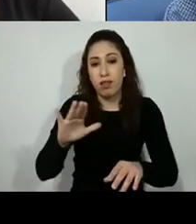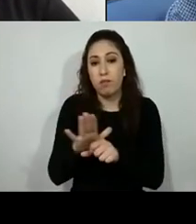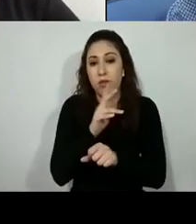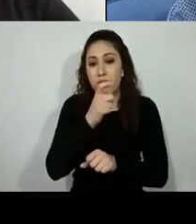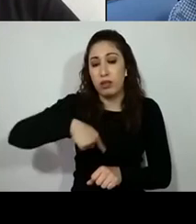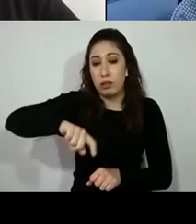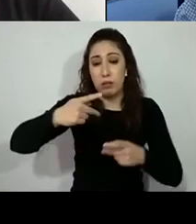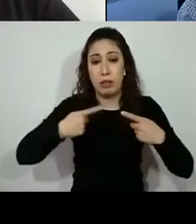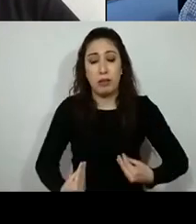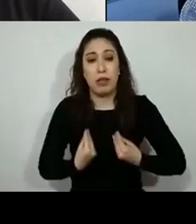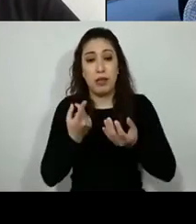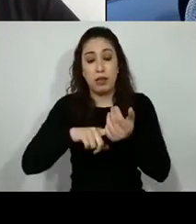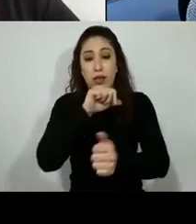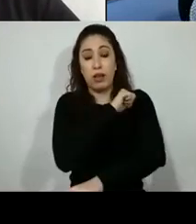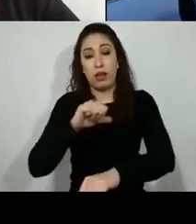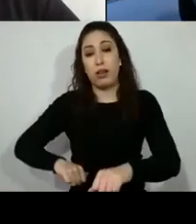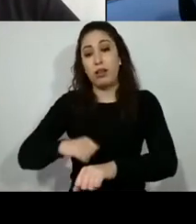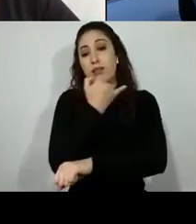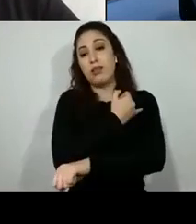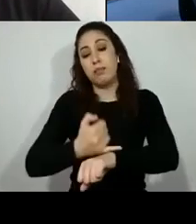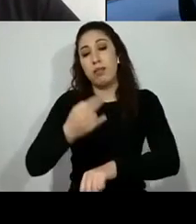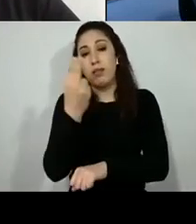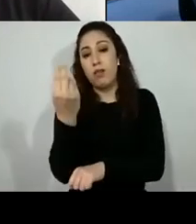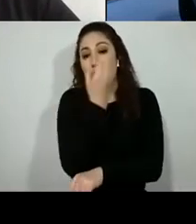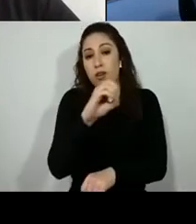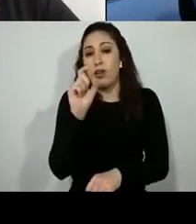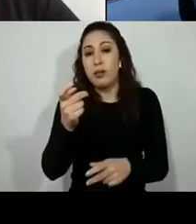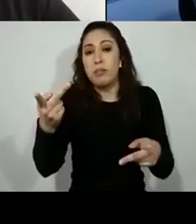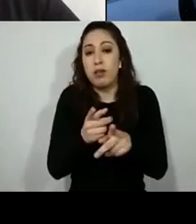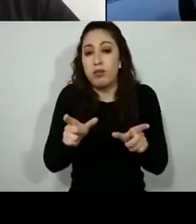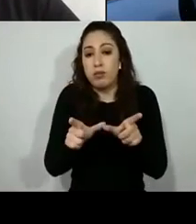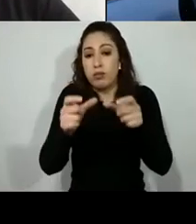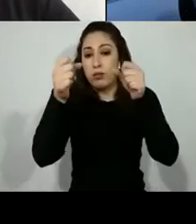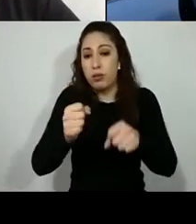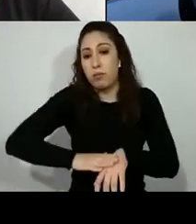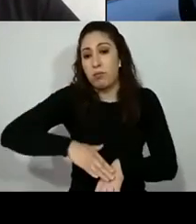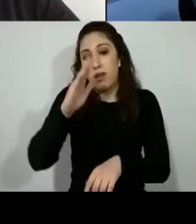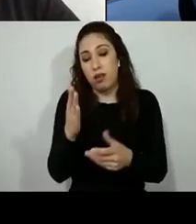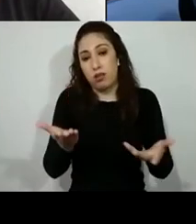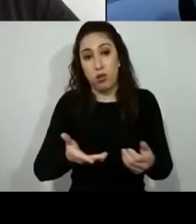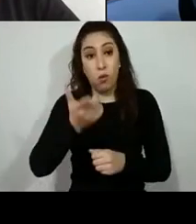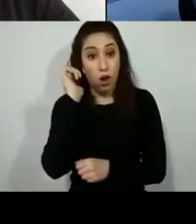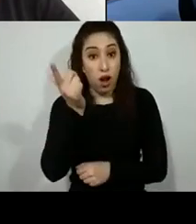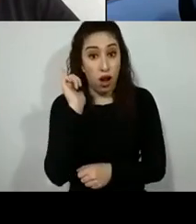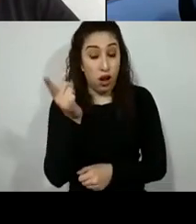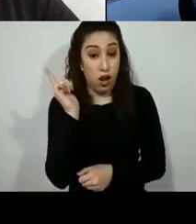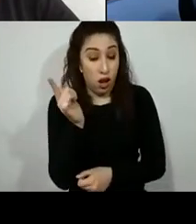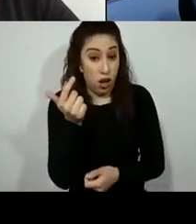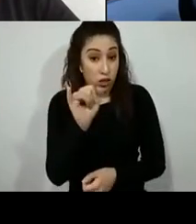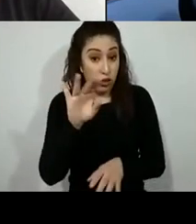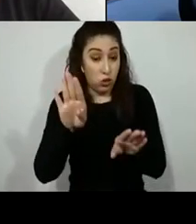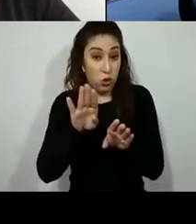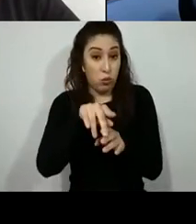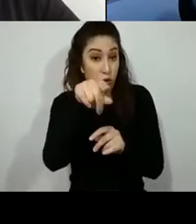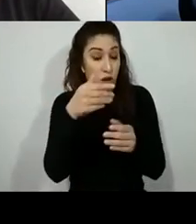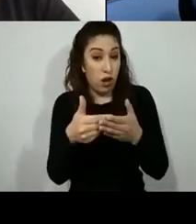resultados concretos en el tema de seguridad. Y ojalá así como lo señaló en sus